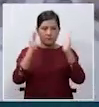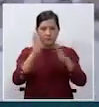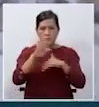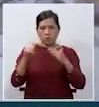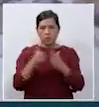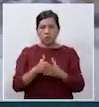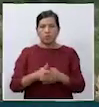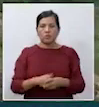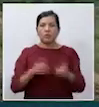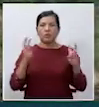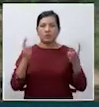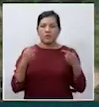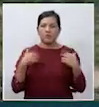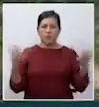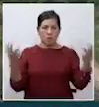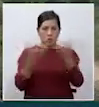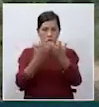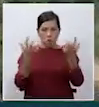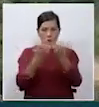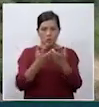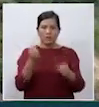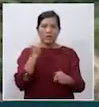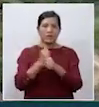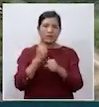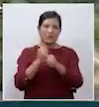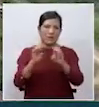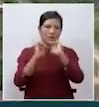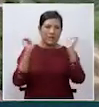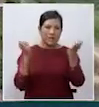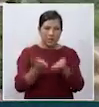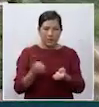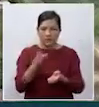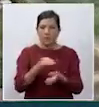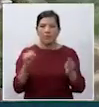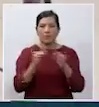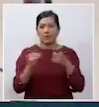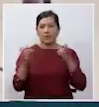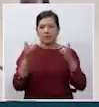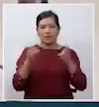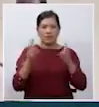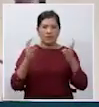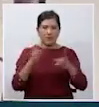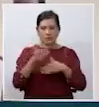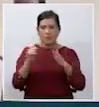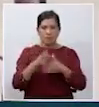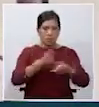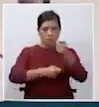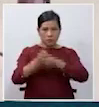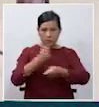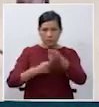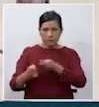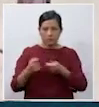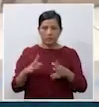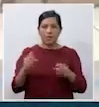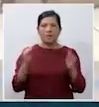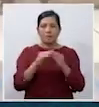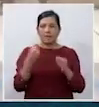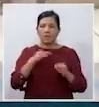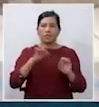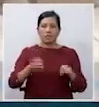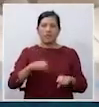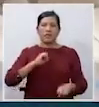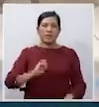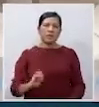haciendo coordinaciones, un trabajo de equipo y nuestro trabajo de nuestra gerencia de comercialización, vamos a